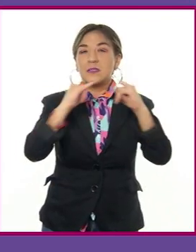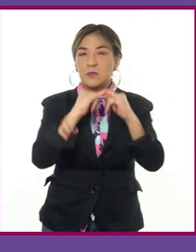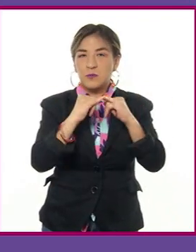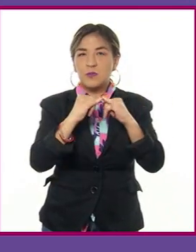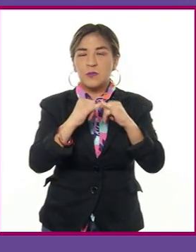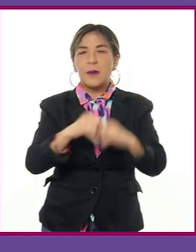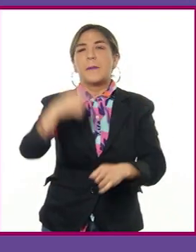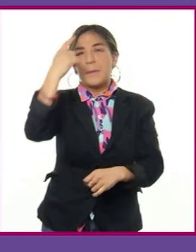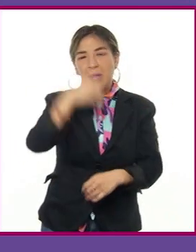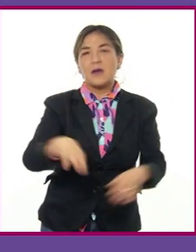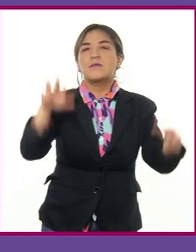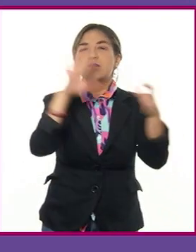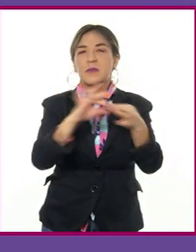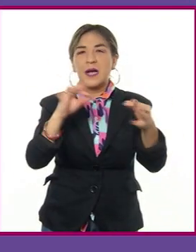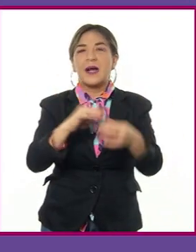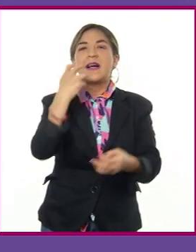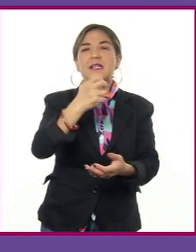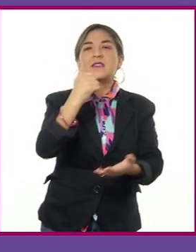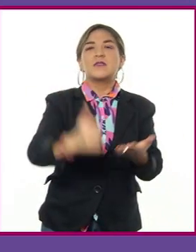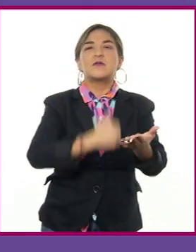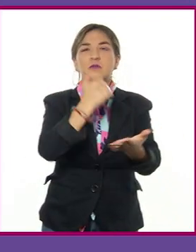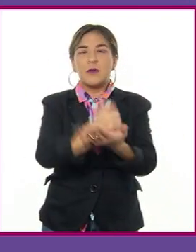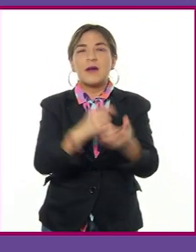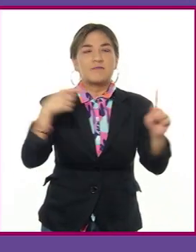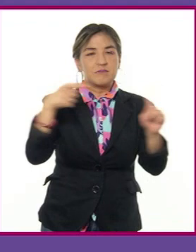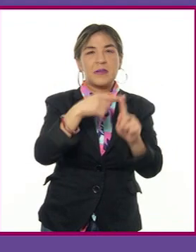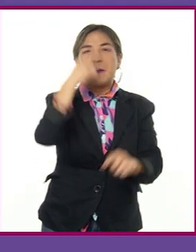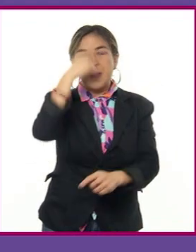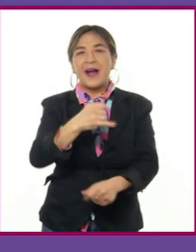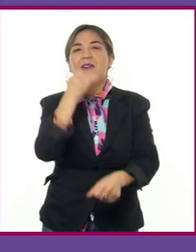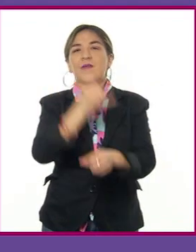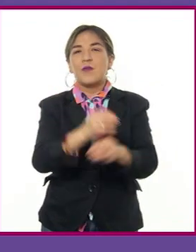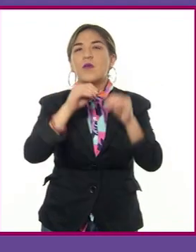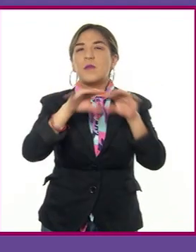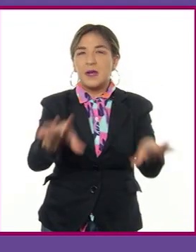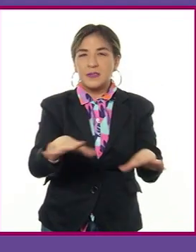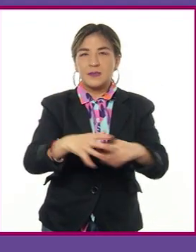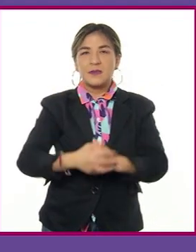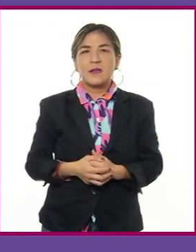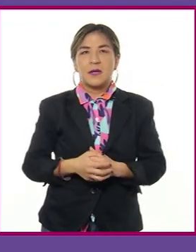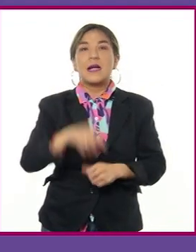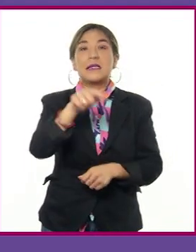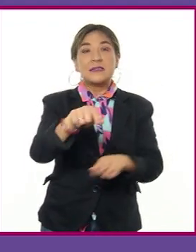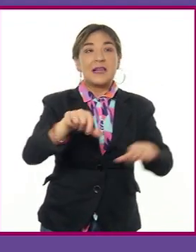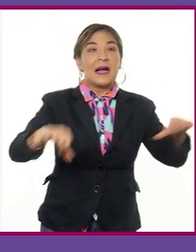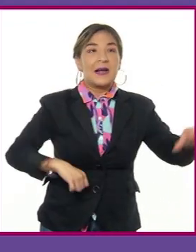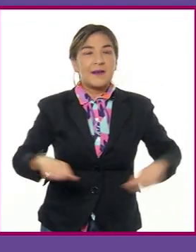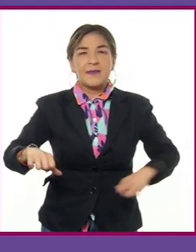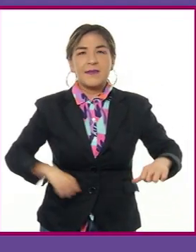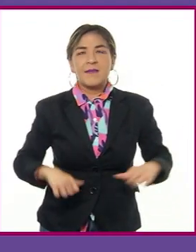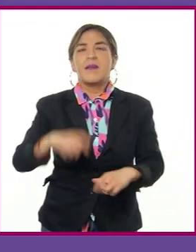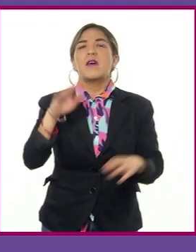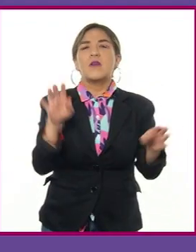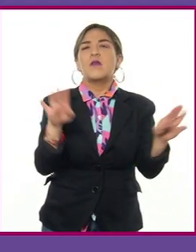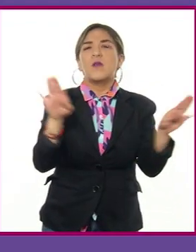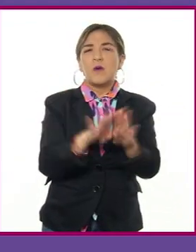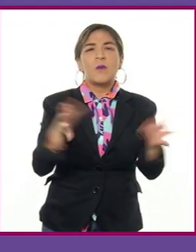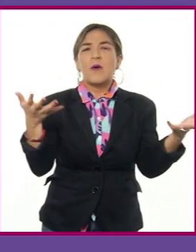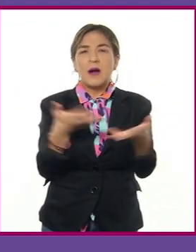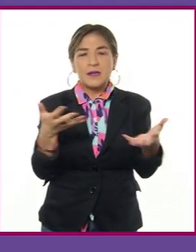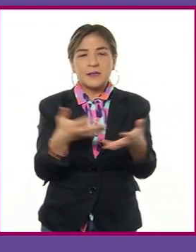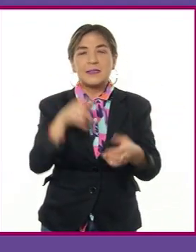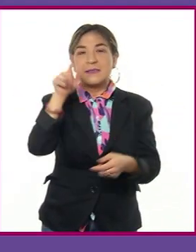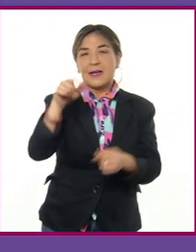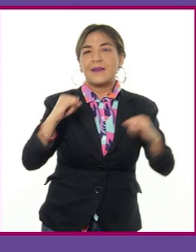que acerquen a la ciudadanía al acceso a la información. Esta labor la realizaba en un principio